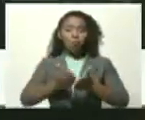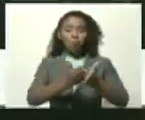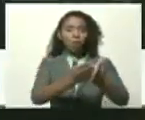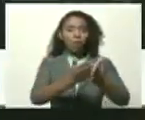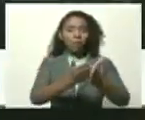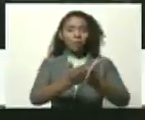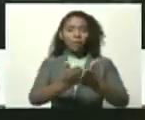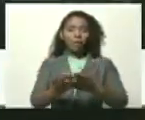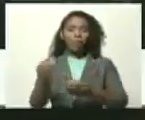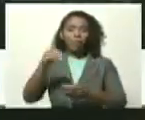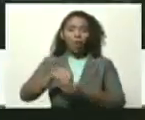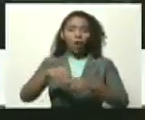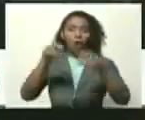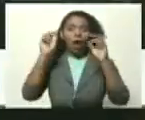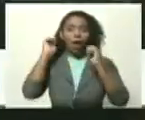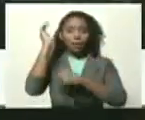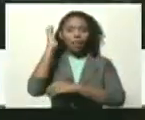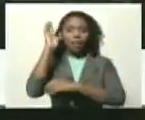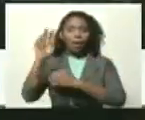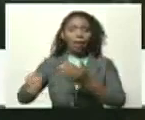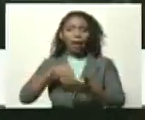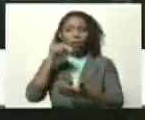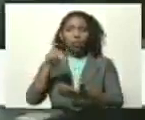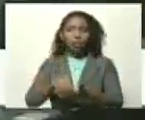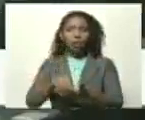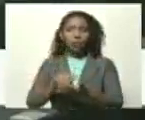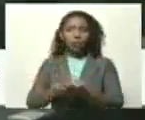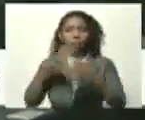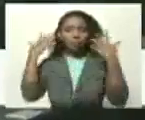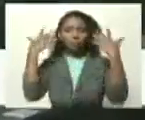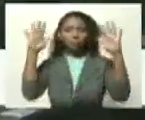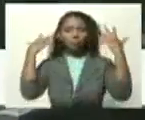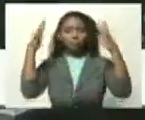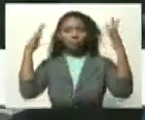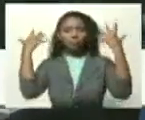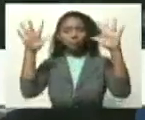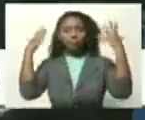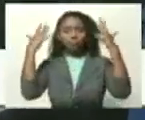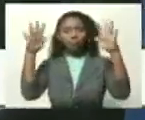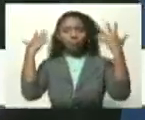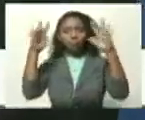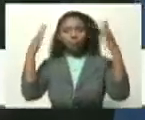la instalación de nuestra Asamblea Nacional.